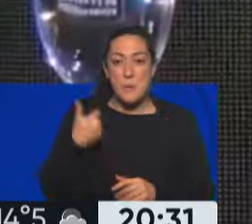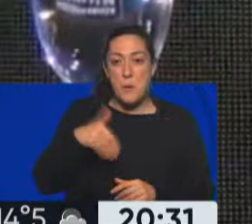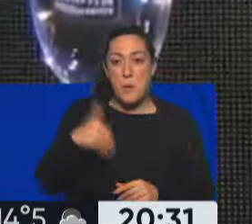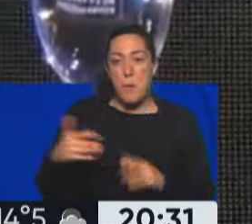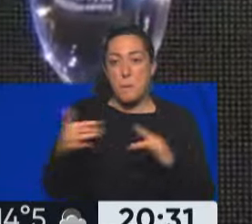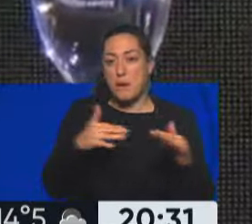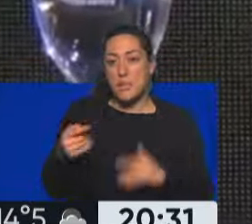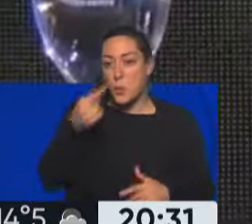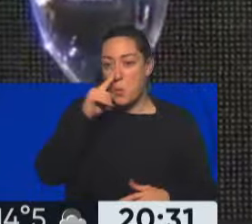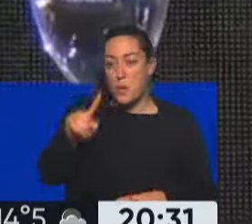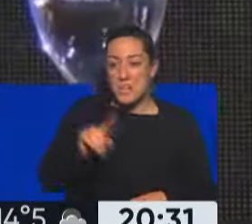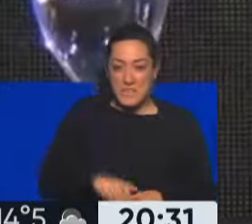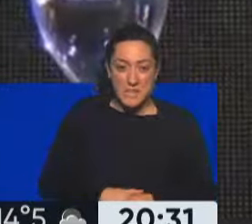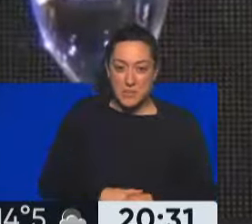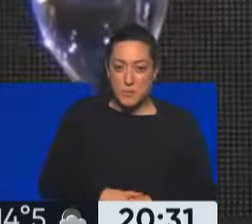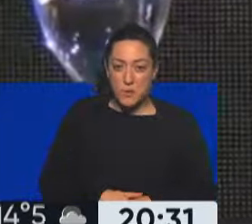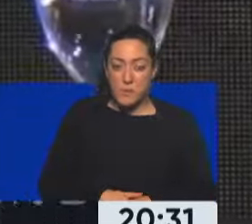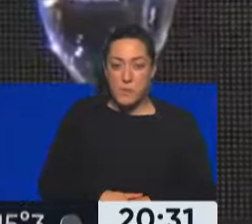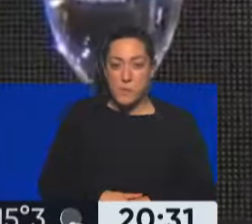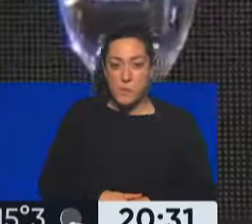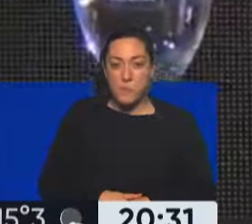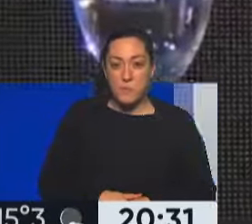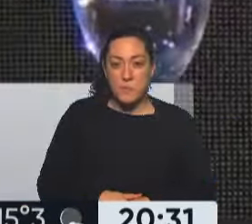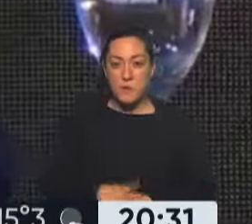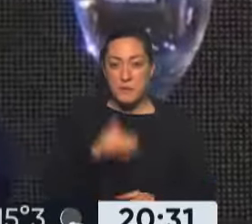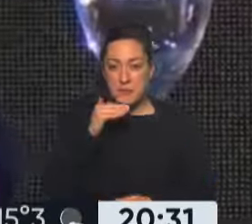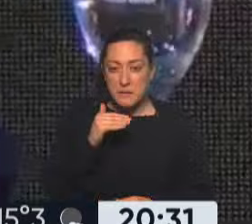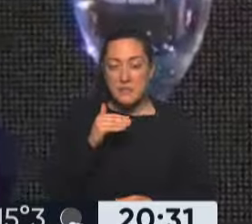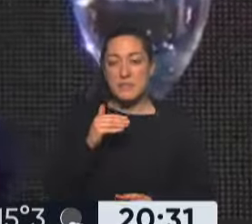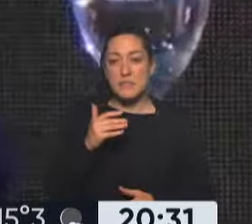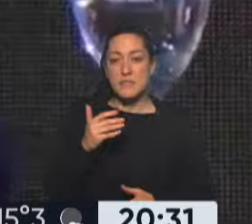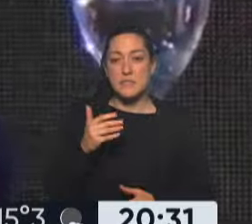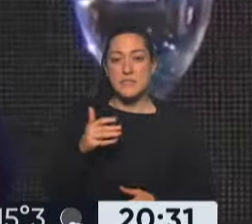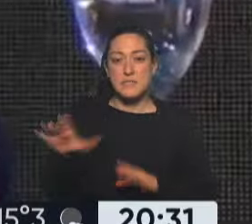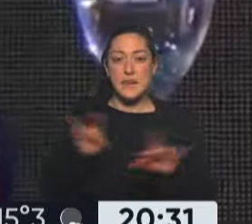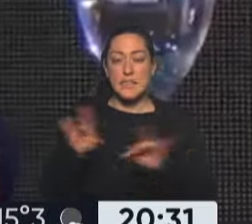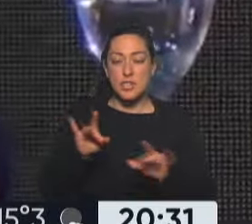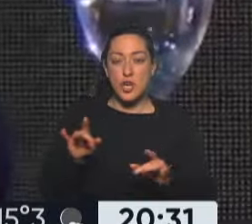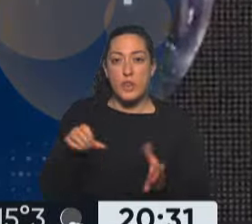partido con la selección de mi país.